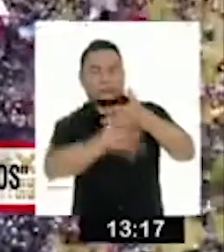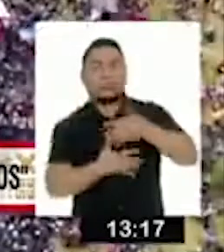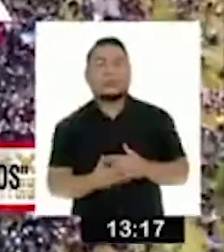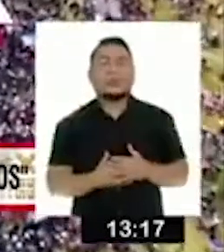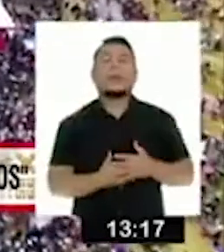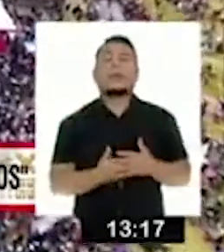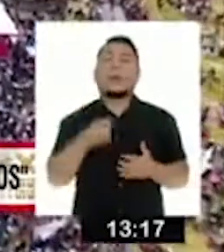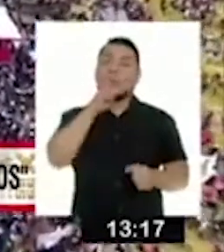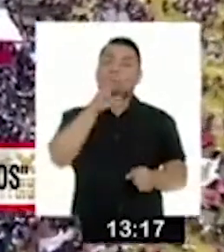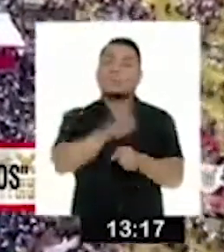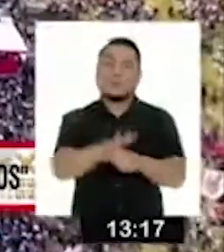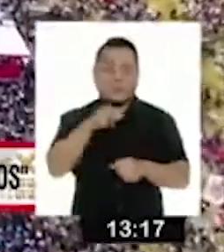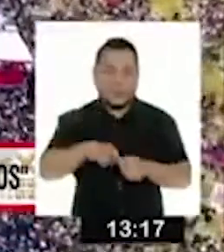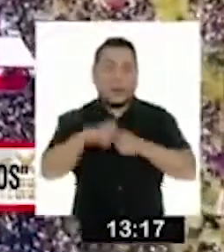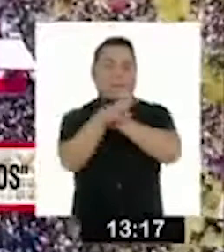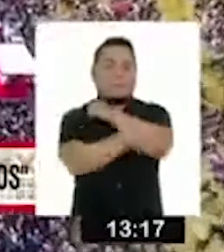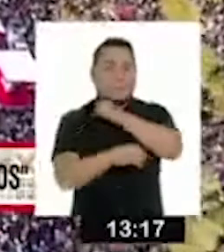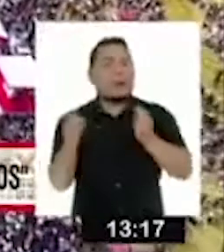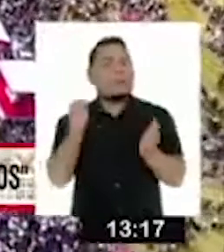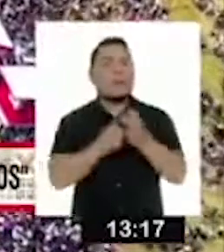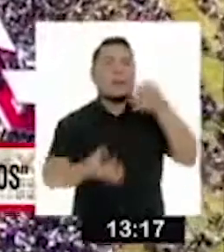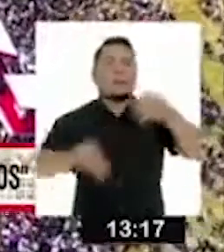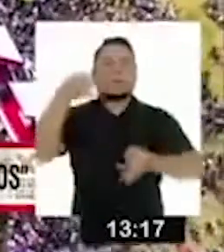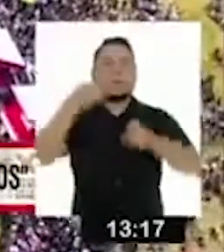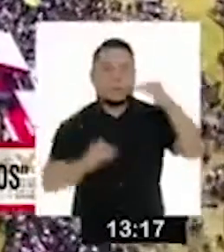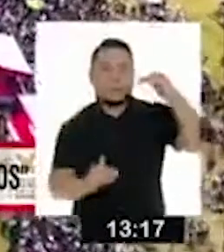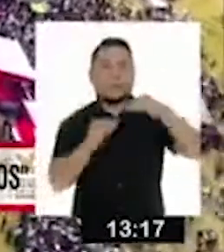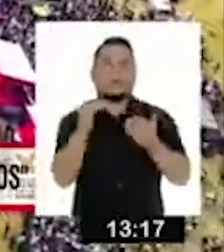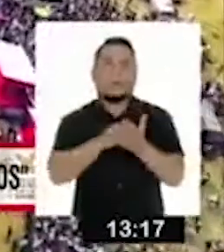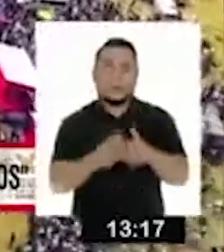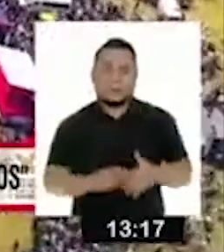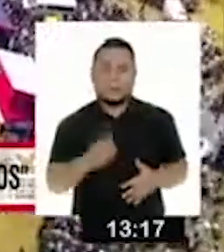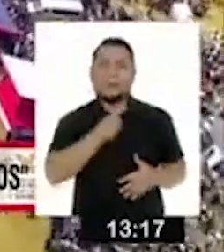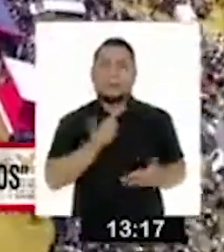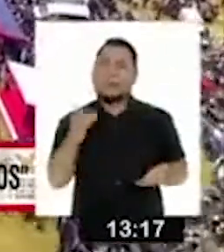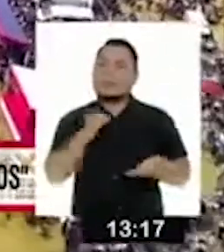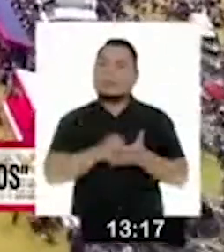La promesa de un país más justo, más digno y más humano.